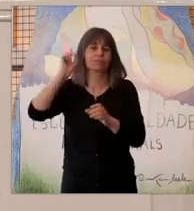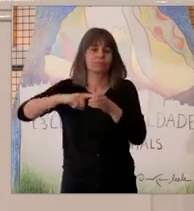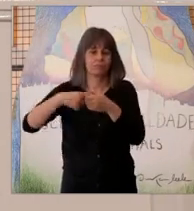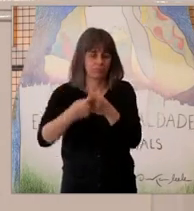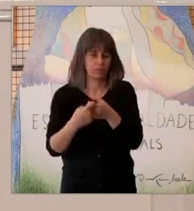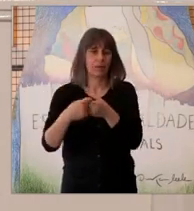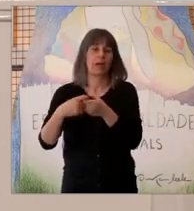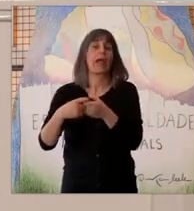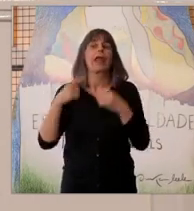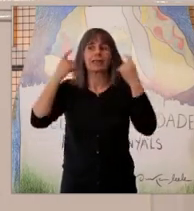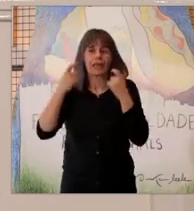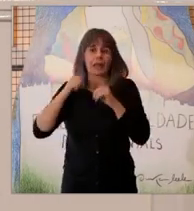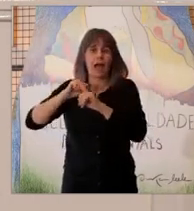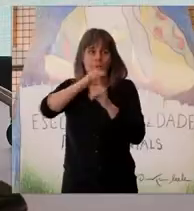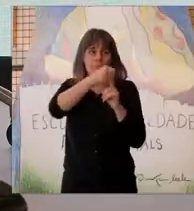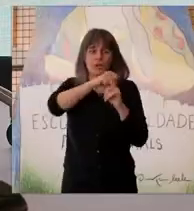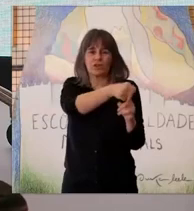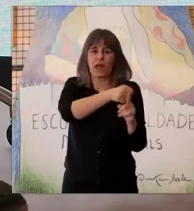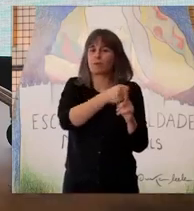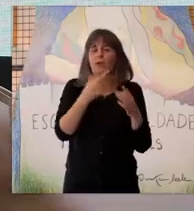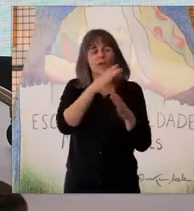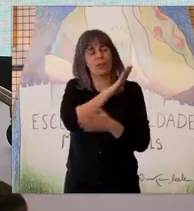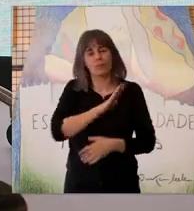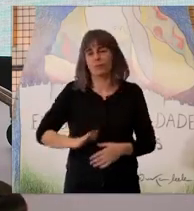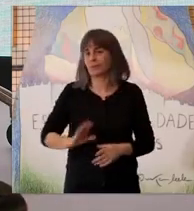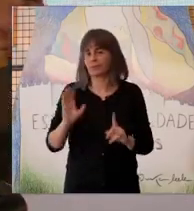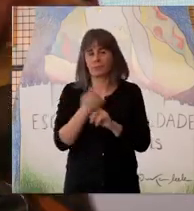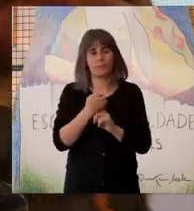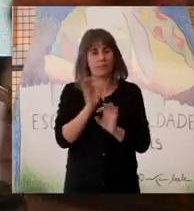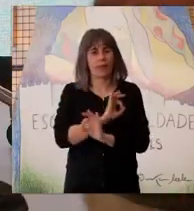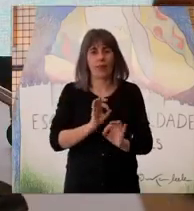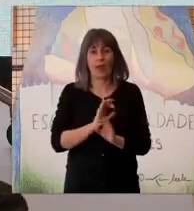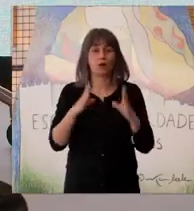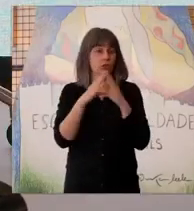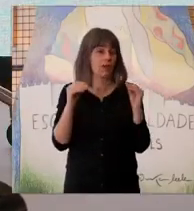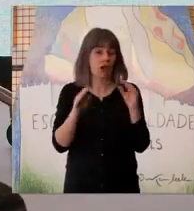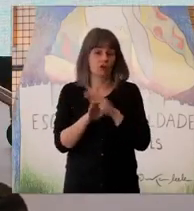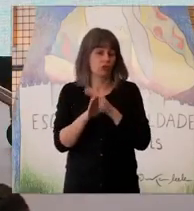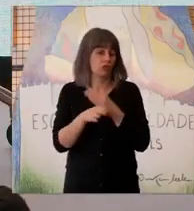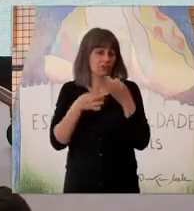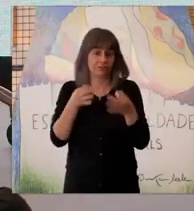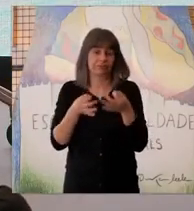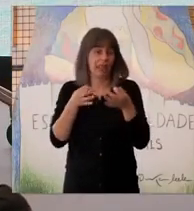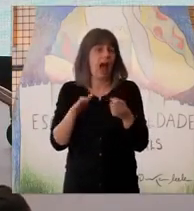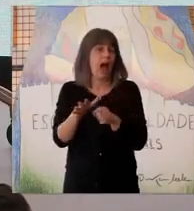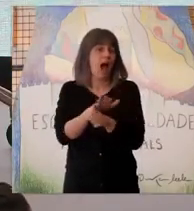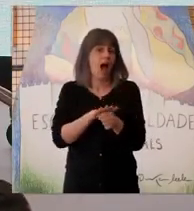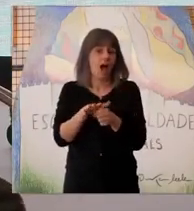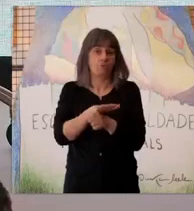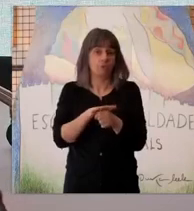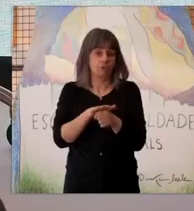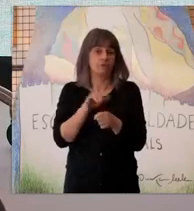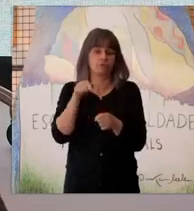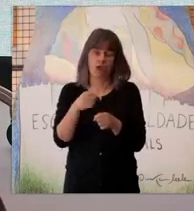presionar eso es lo mejor de todo pero Que de momento no se ha conseguido nada la universidad sigue siendo un ámbito que